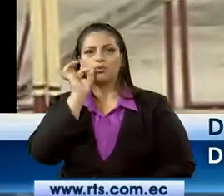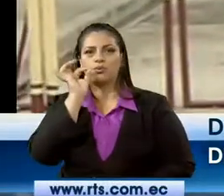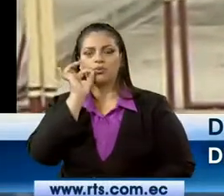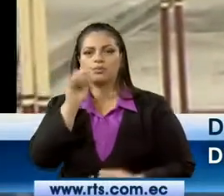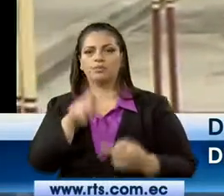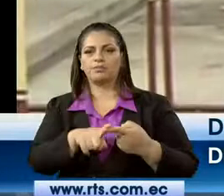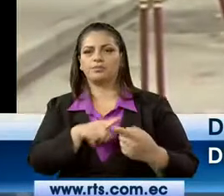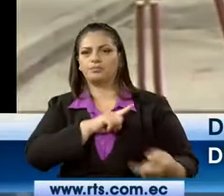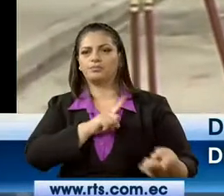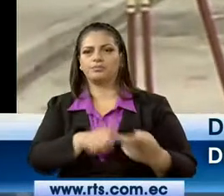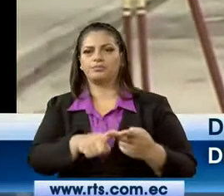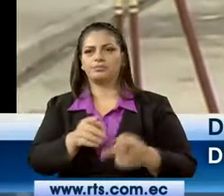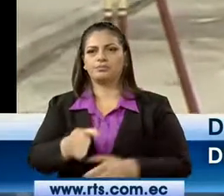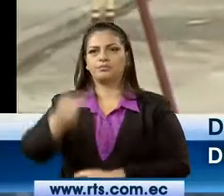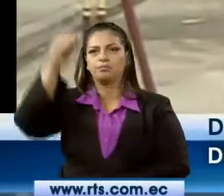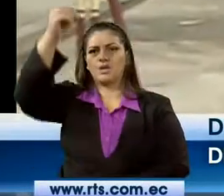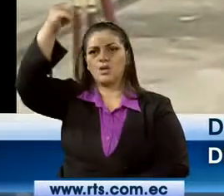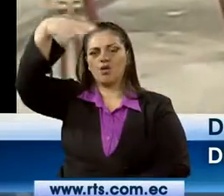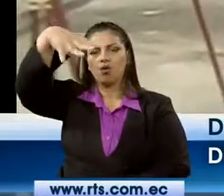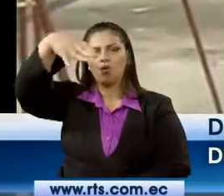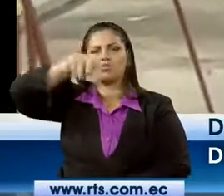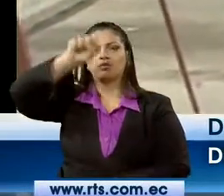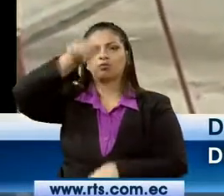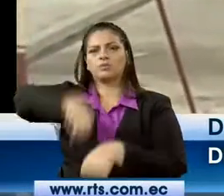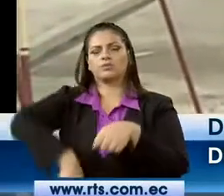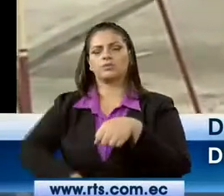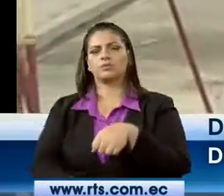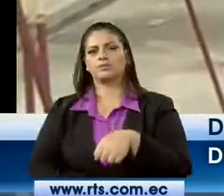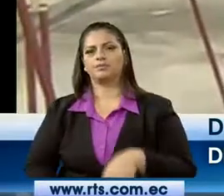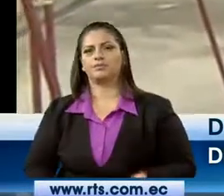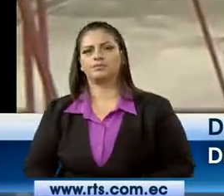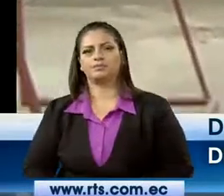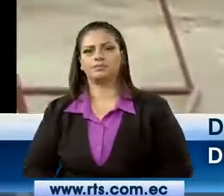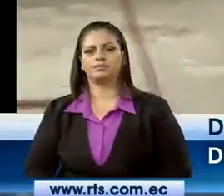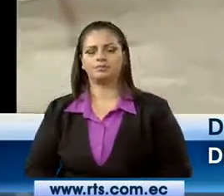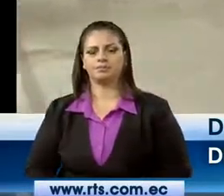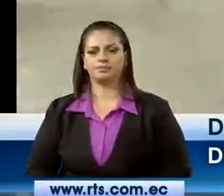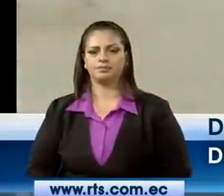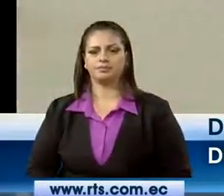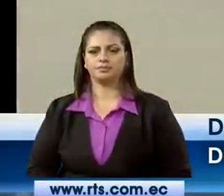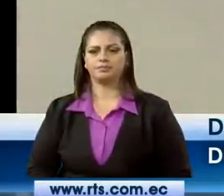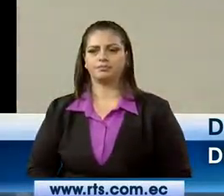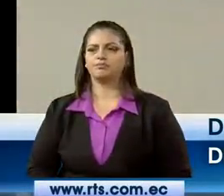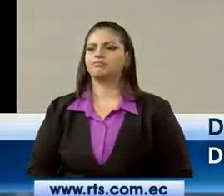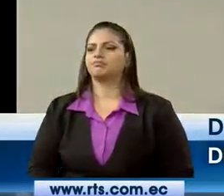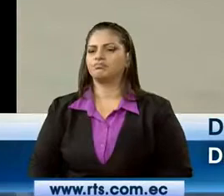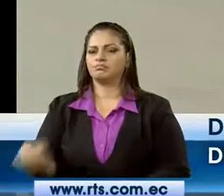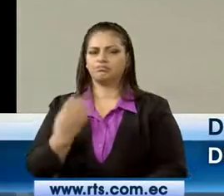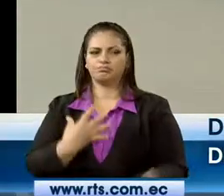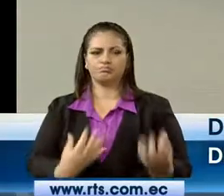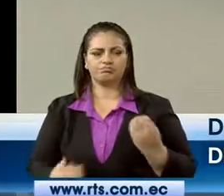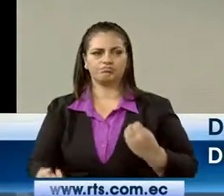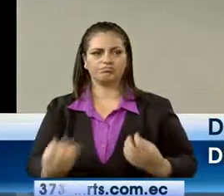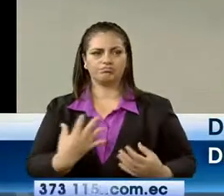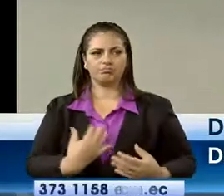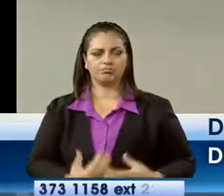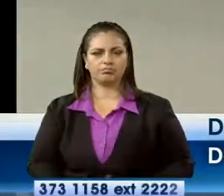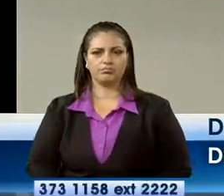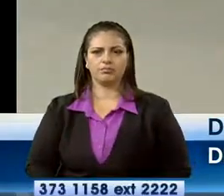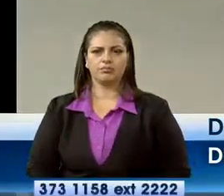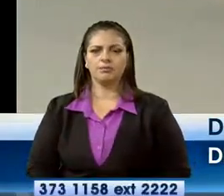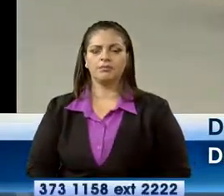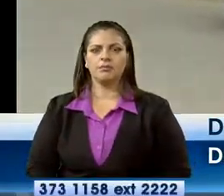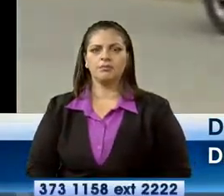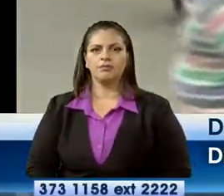luminarias parece que están dañadas, es lo que podemos ver. Y bueno, eso es lo que nos han dicho algunas de las personas que están en este sector. Vamos a conversar